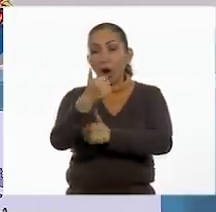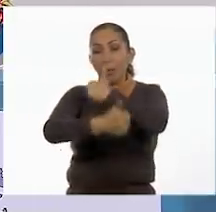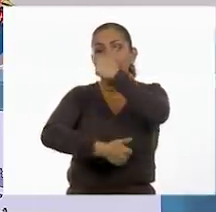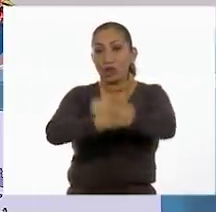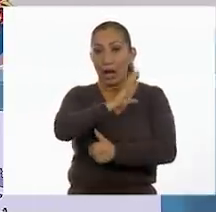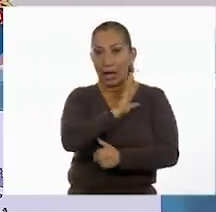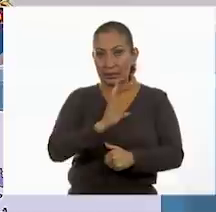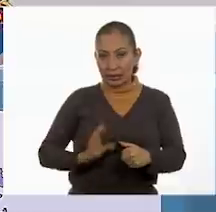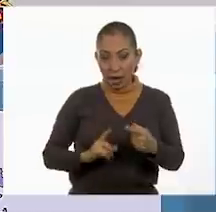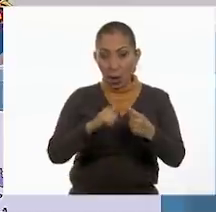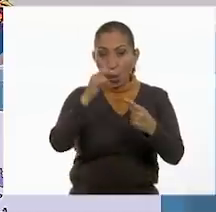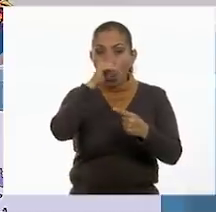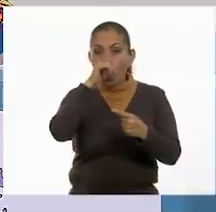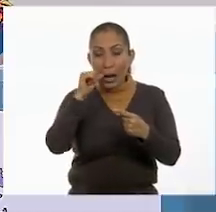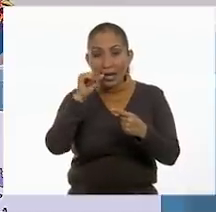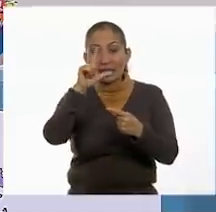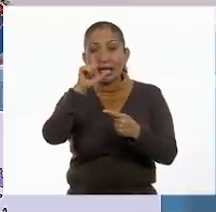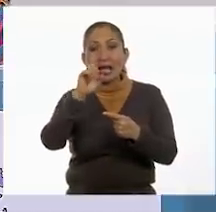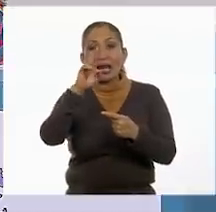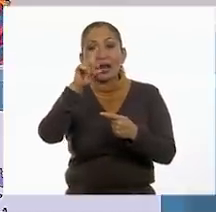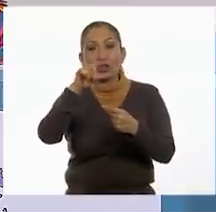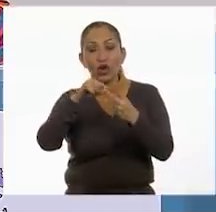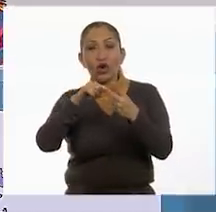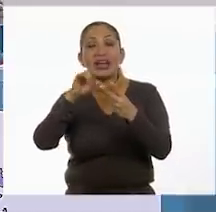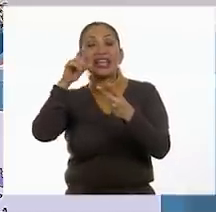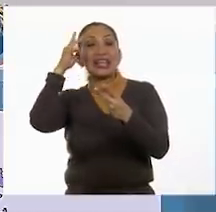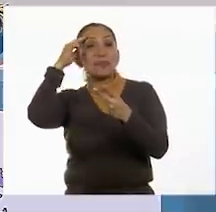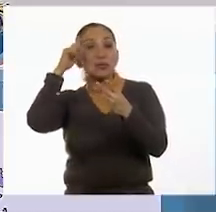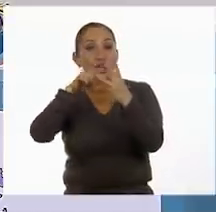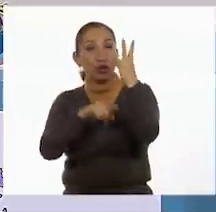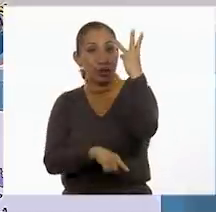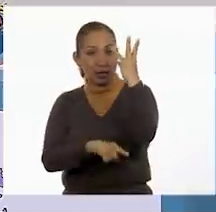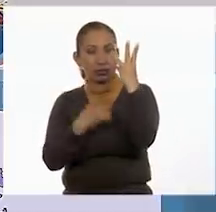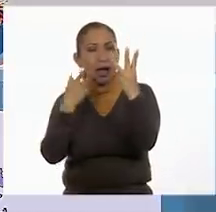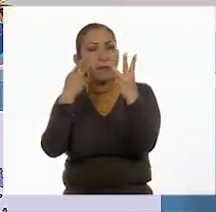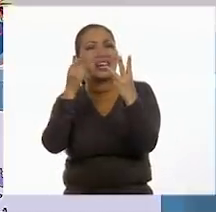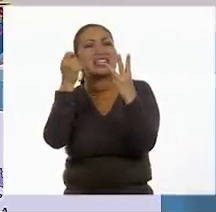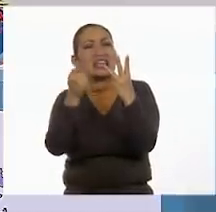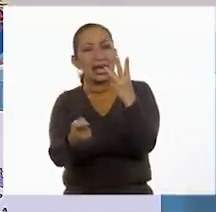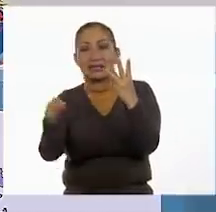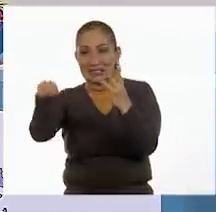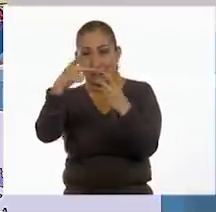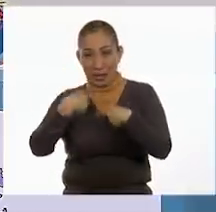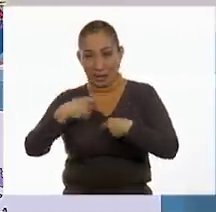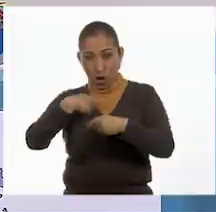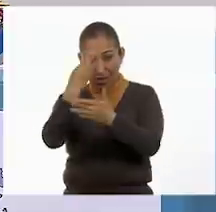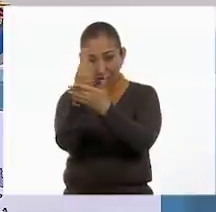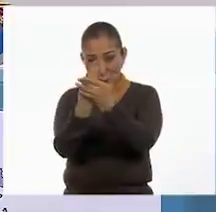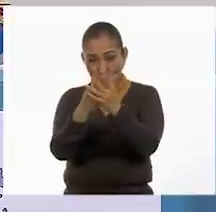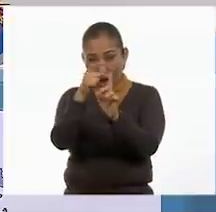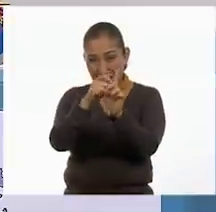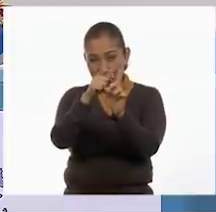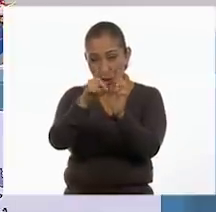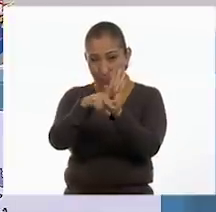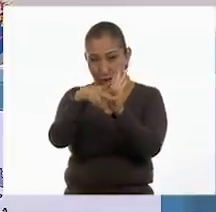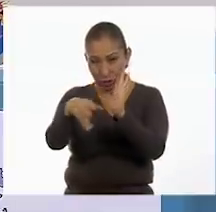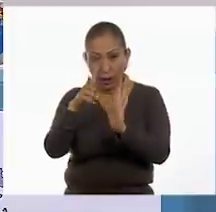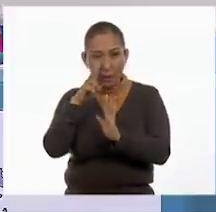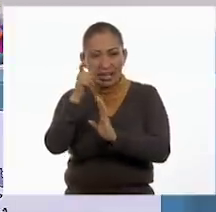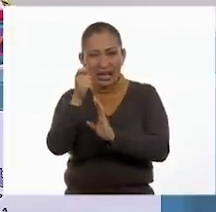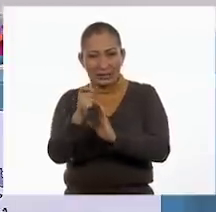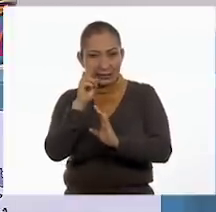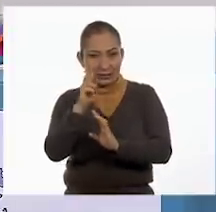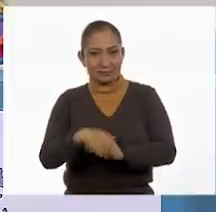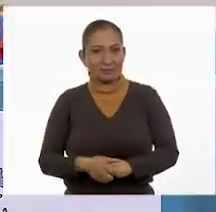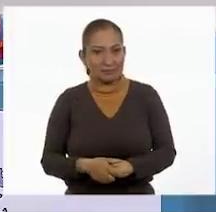compitieron como candidatos Juárez, Lerdo y Díaz. Y para comprender lo que nos quiere decir los autores de las caricaturas de aquella época, vamos a